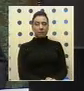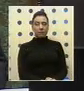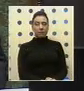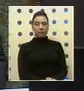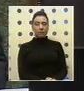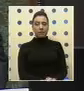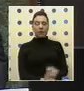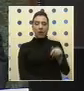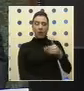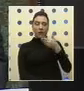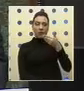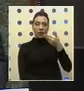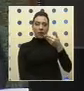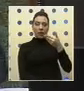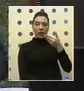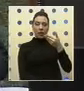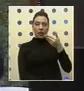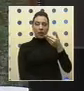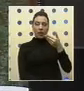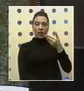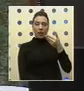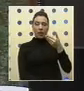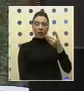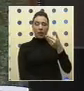corresponde el uso de la palabra a los parlamentarios del Partido